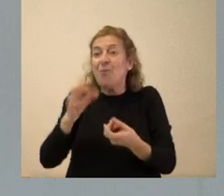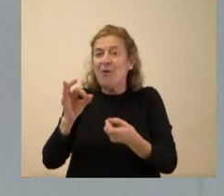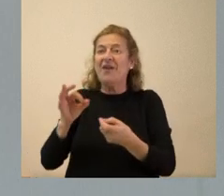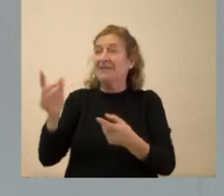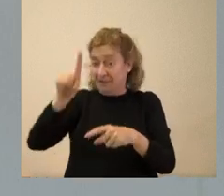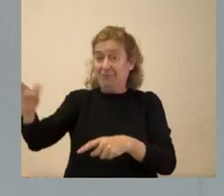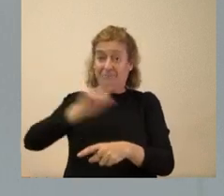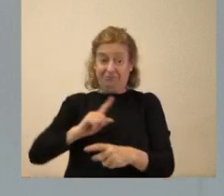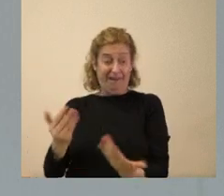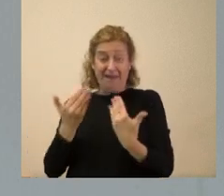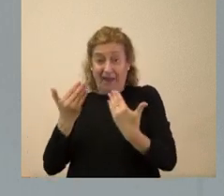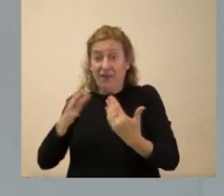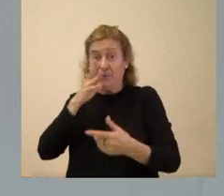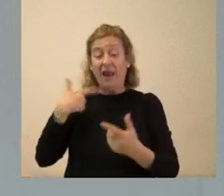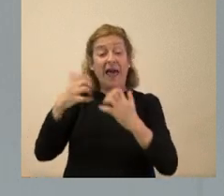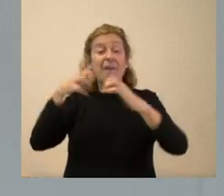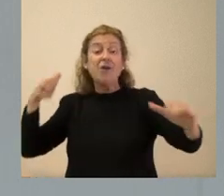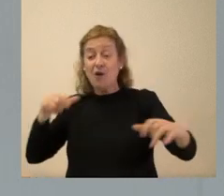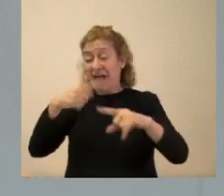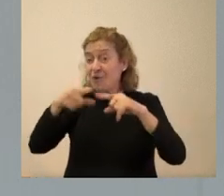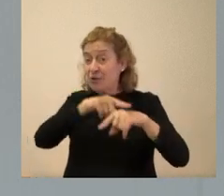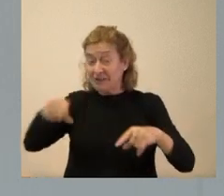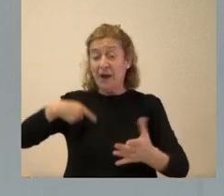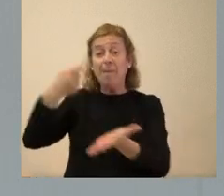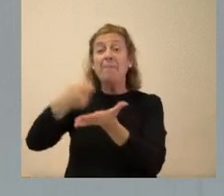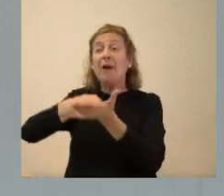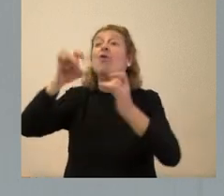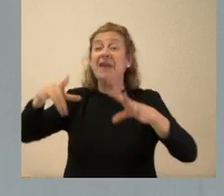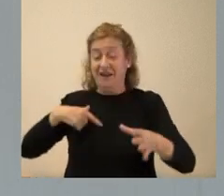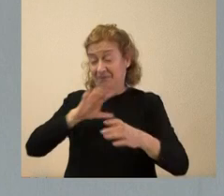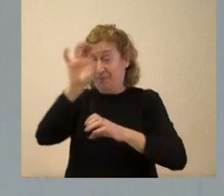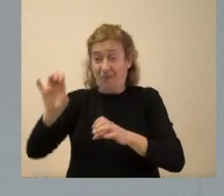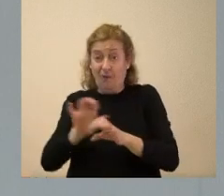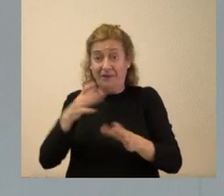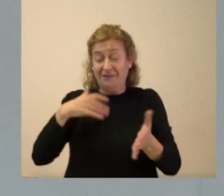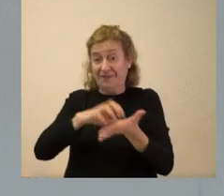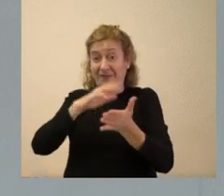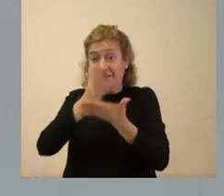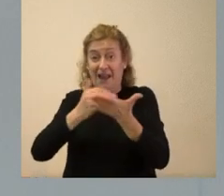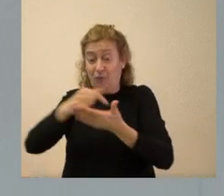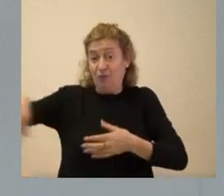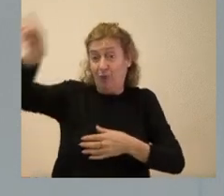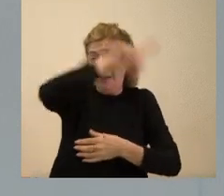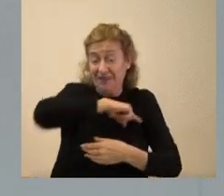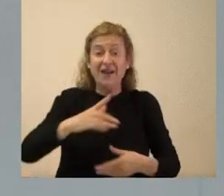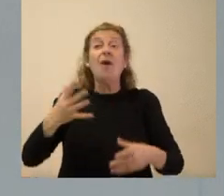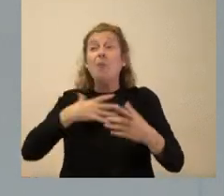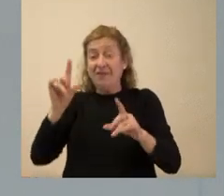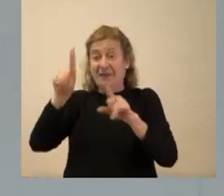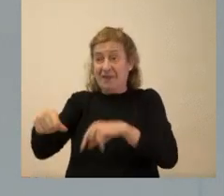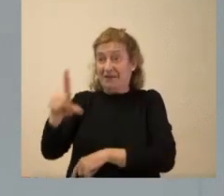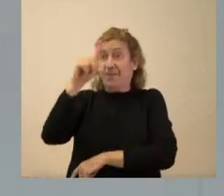agradecido que la mayor parte de esta medida las pagamos las comunidades autónomas o podían haberlo recordado es que cuando uno